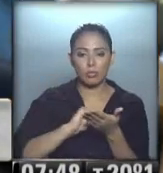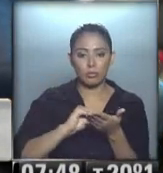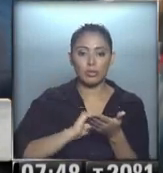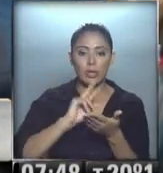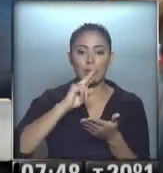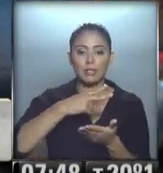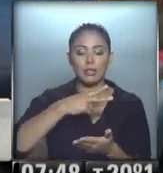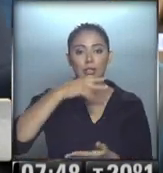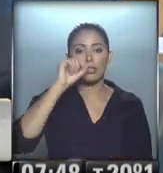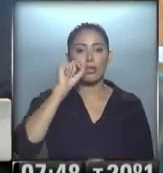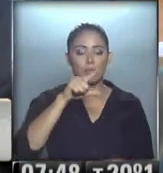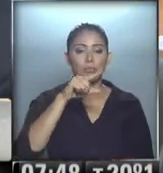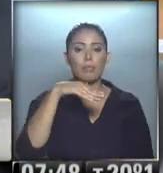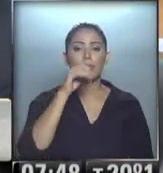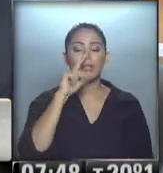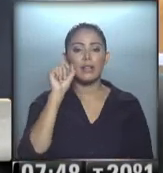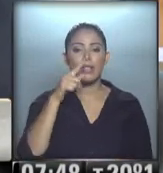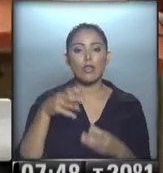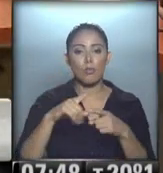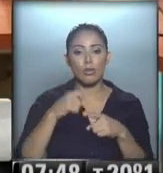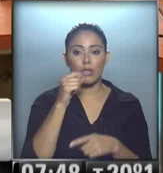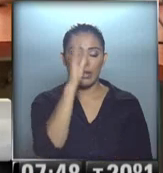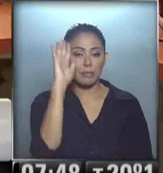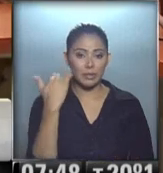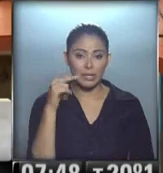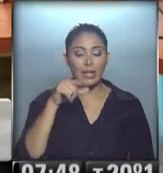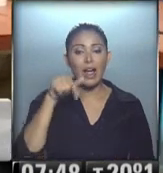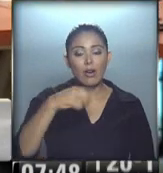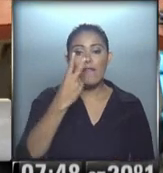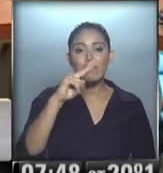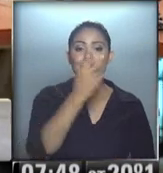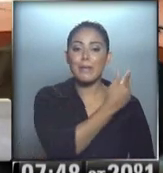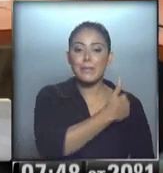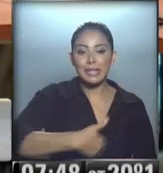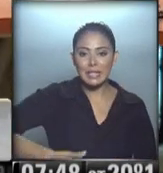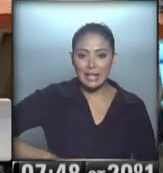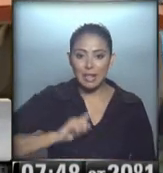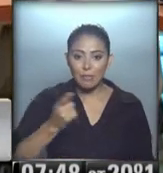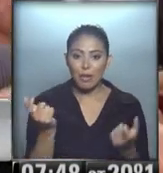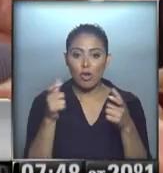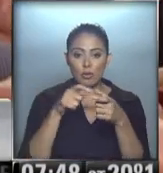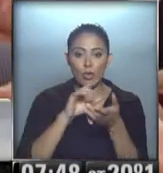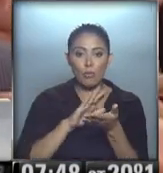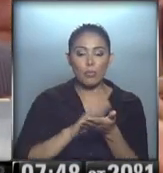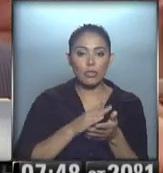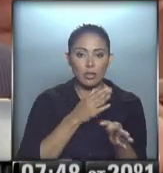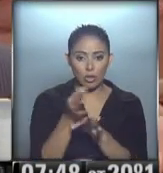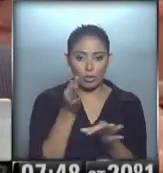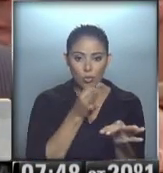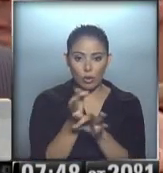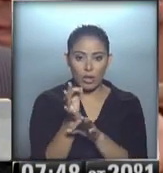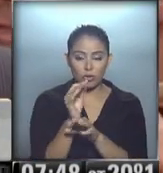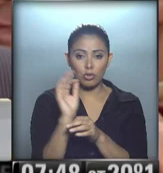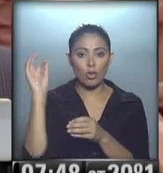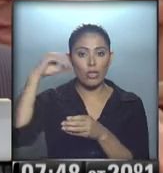María Leverberg, que es del Frente para la Victoria y que es la vicepresidenta de la Comisión de Educación de la Cámara